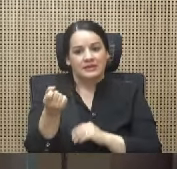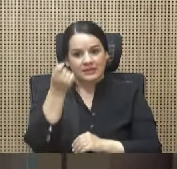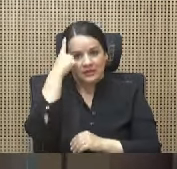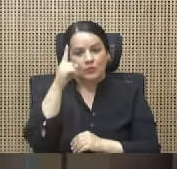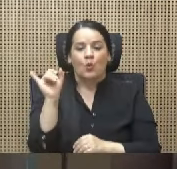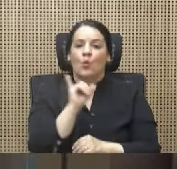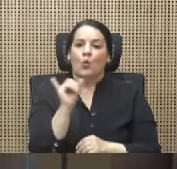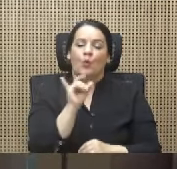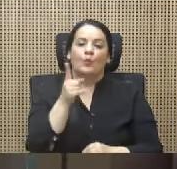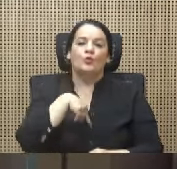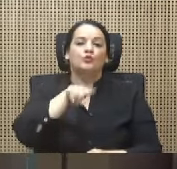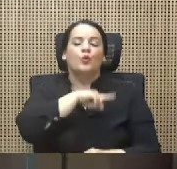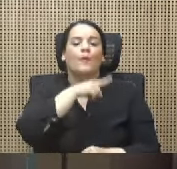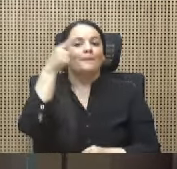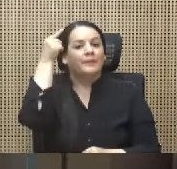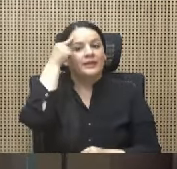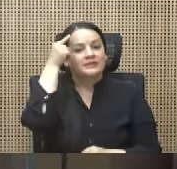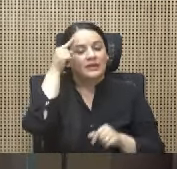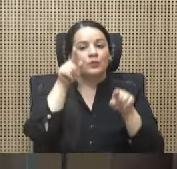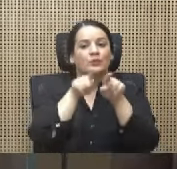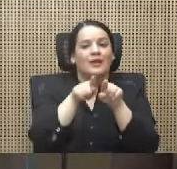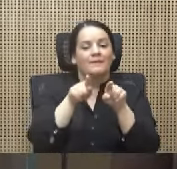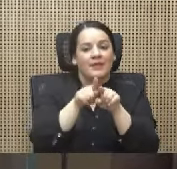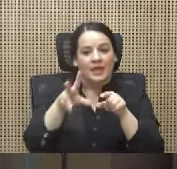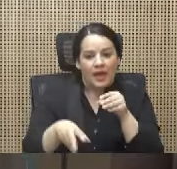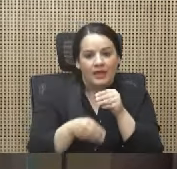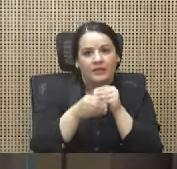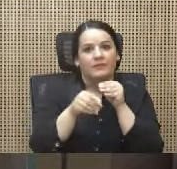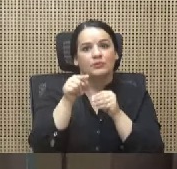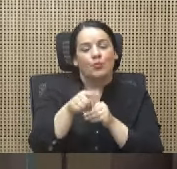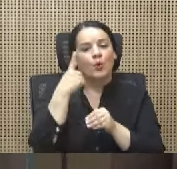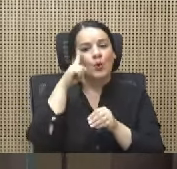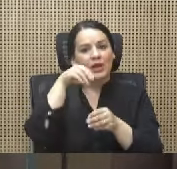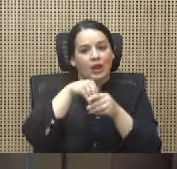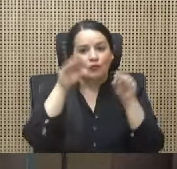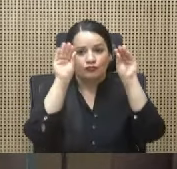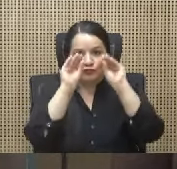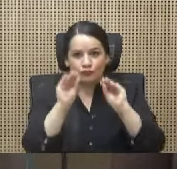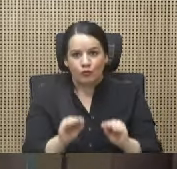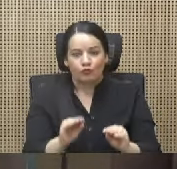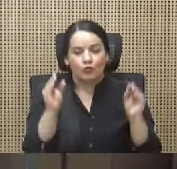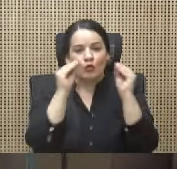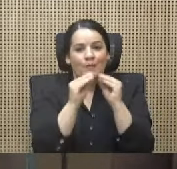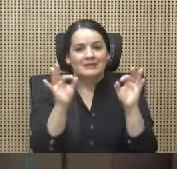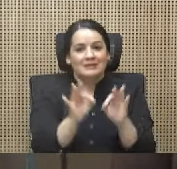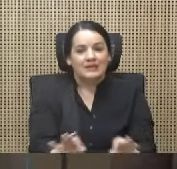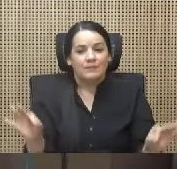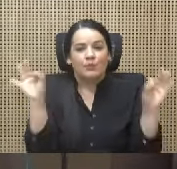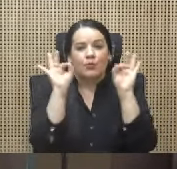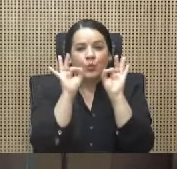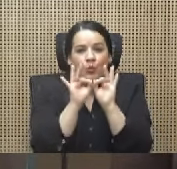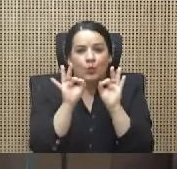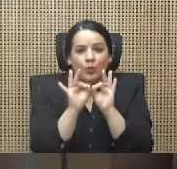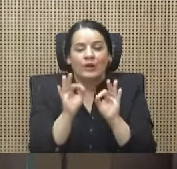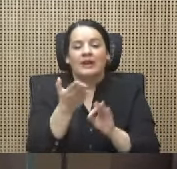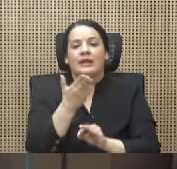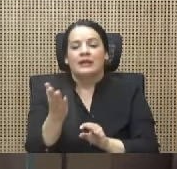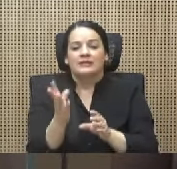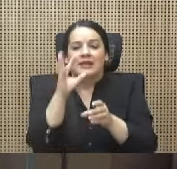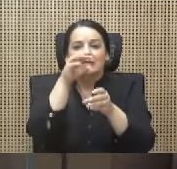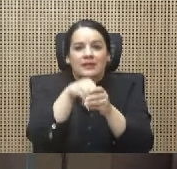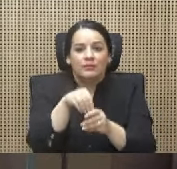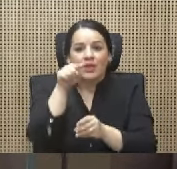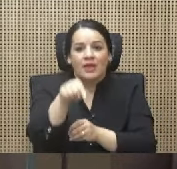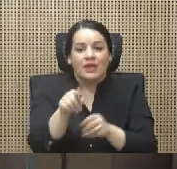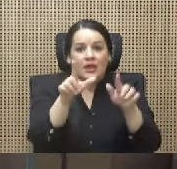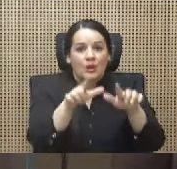las estamos pensando. Pero además, por el fondo, lo más importante es que se introduzca en el